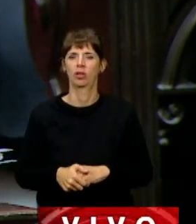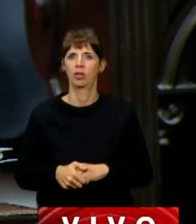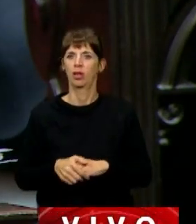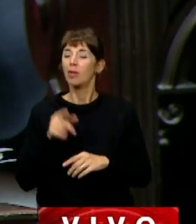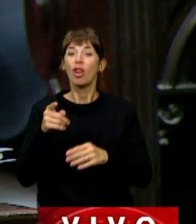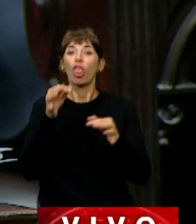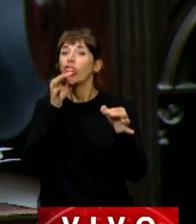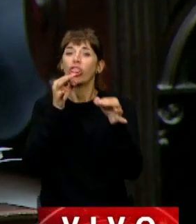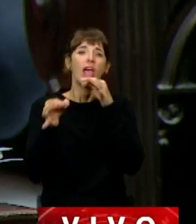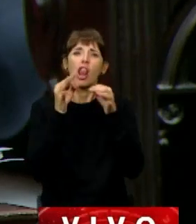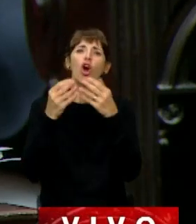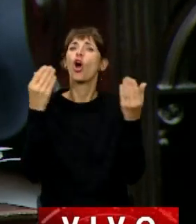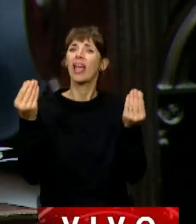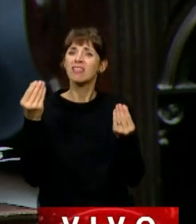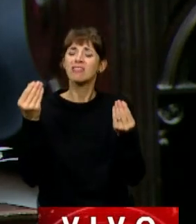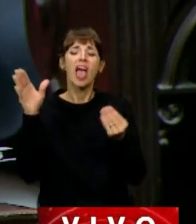también